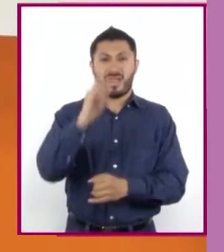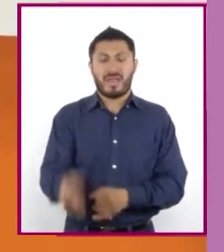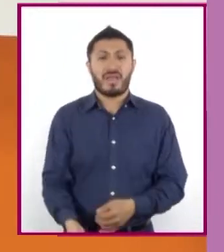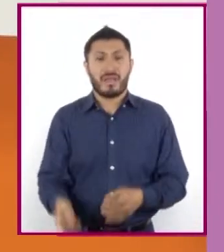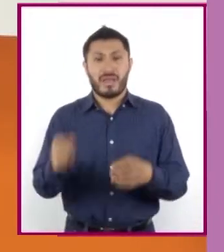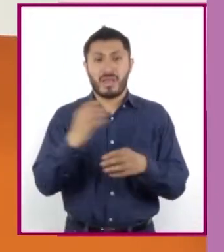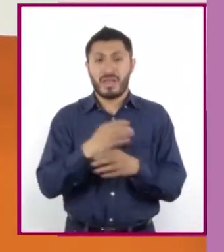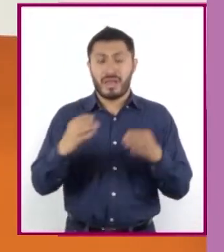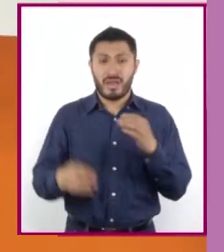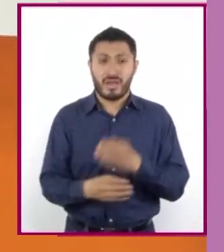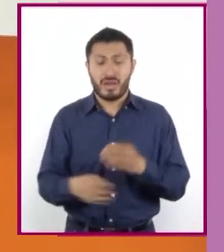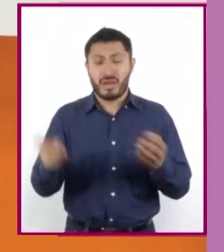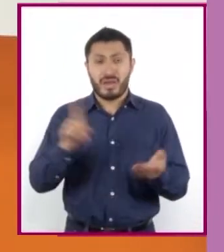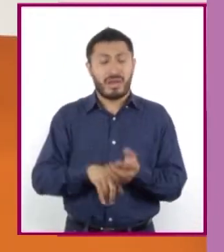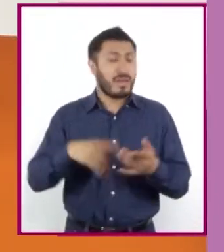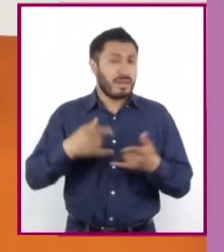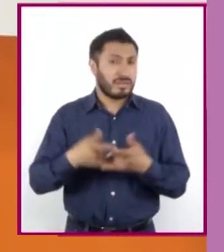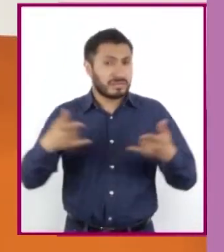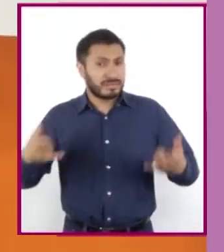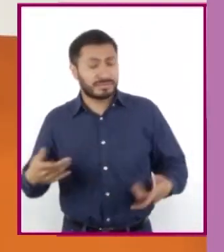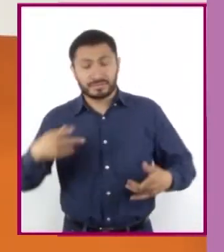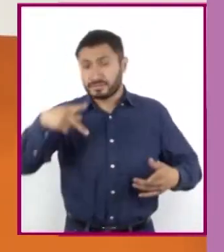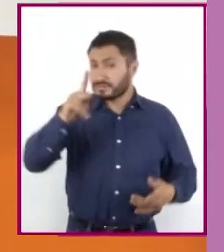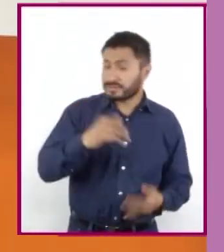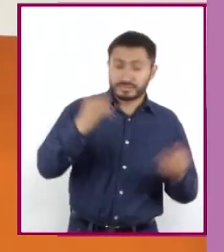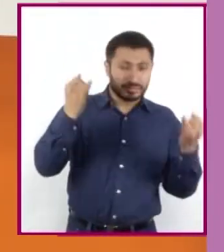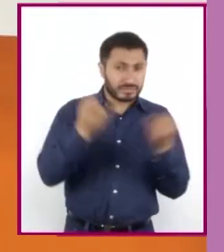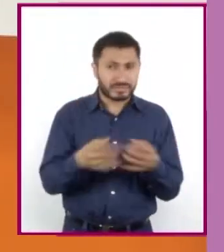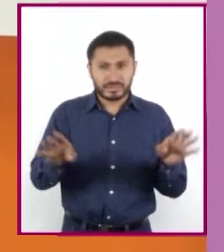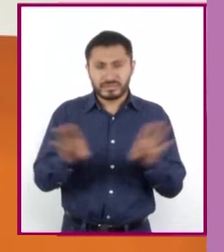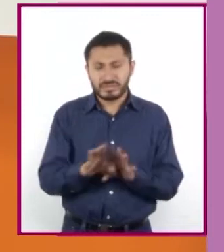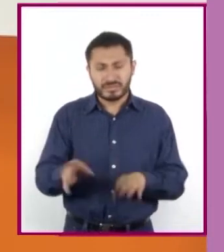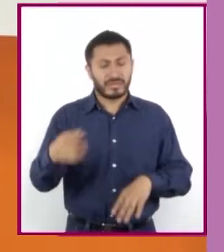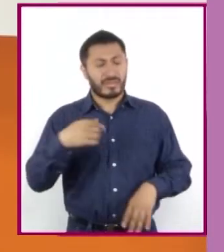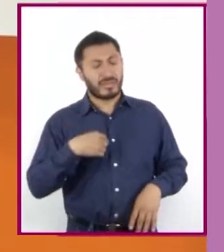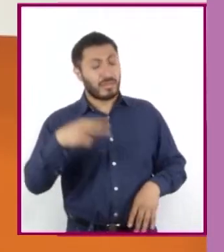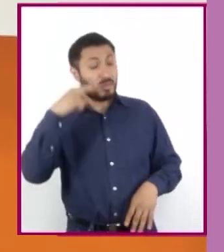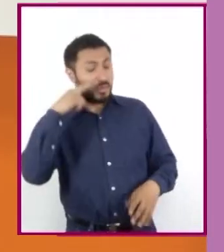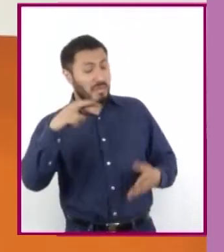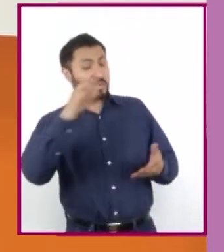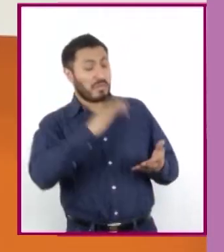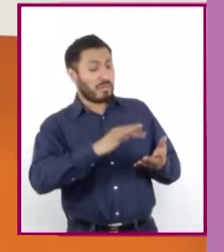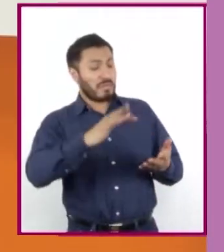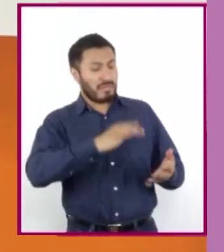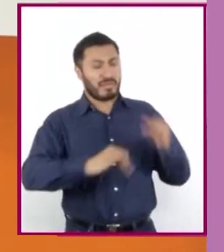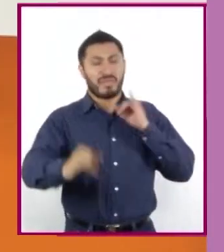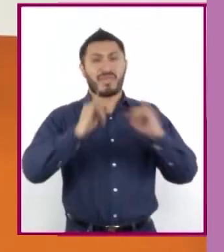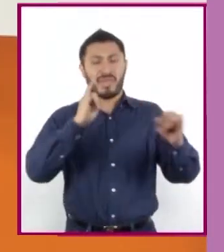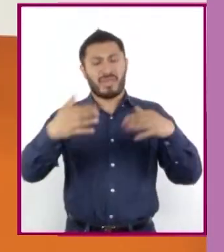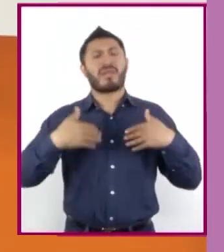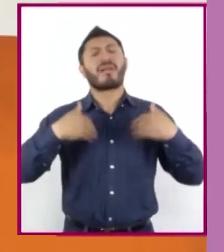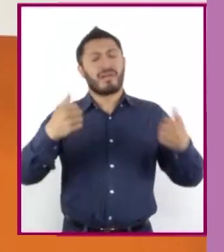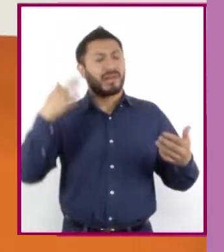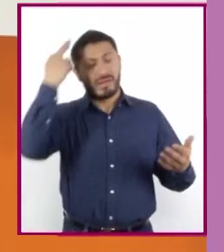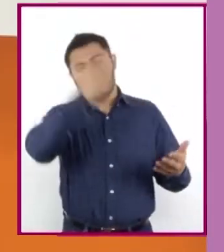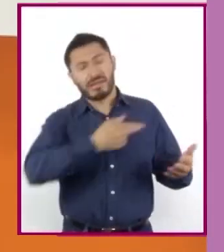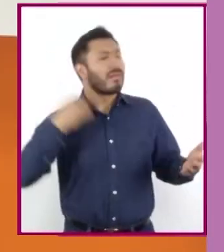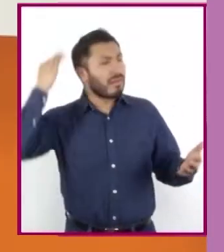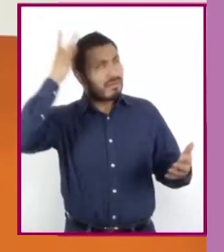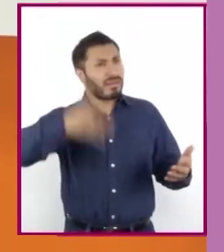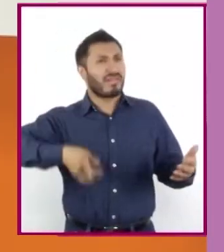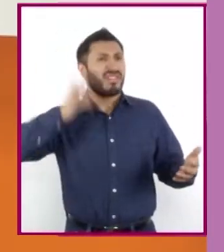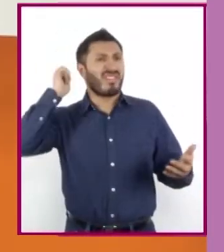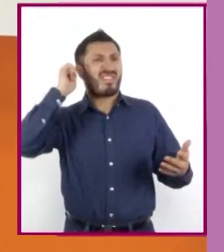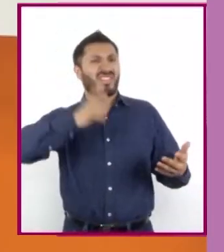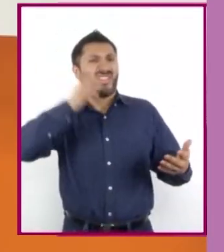o proceso histórico, pero también hacer una interpretación de estos al cuestionar el pasado y